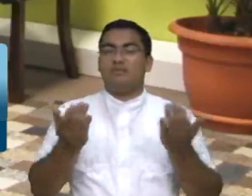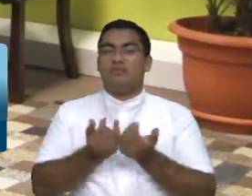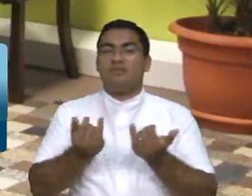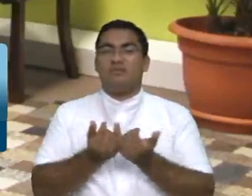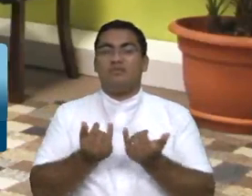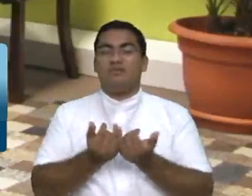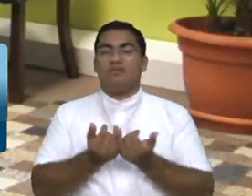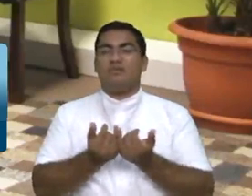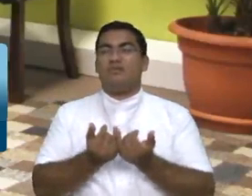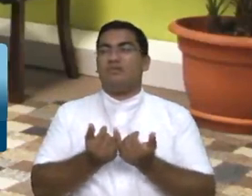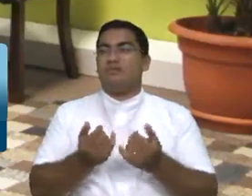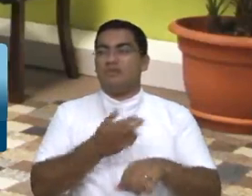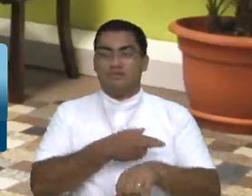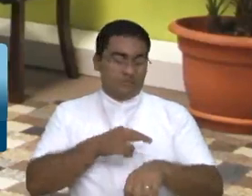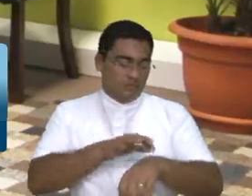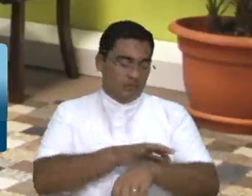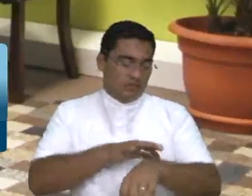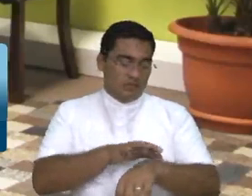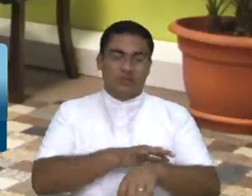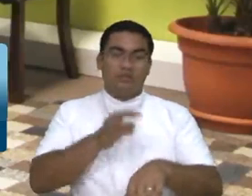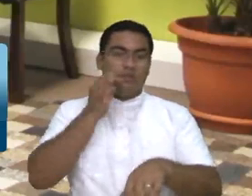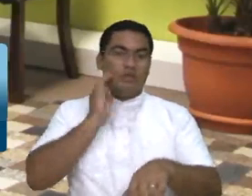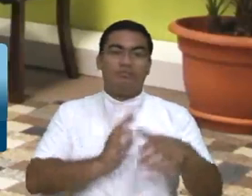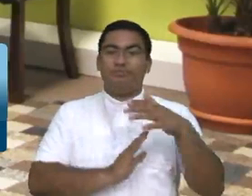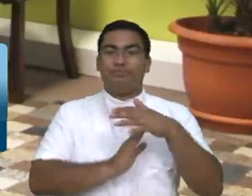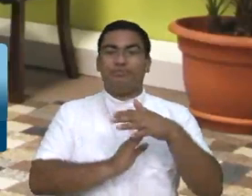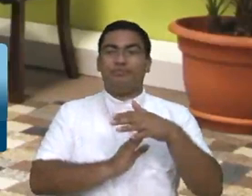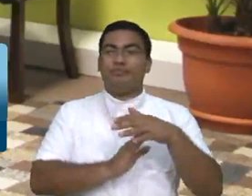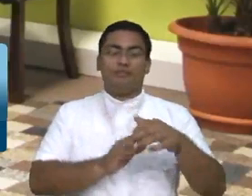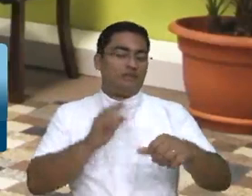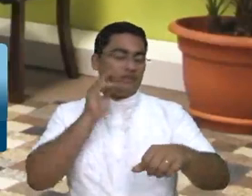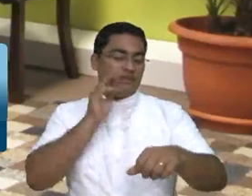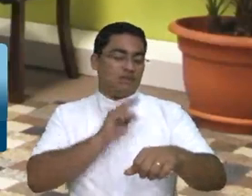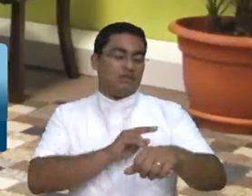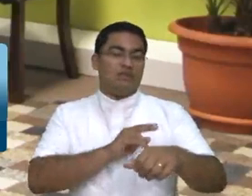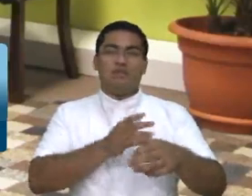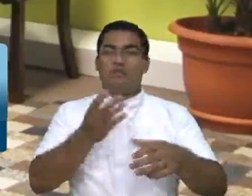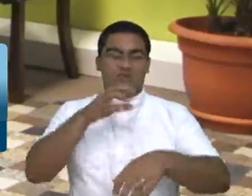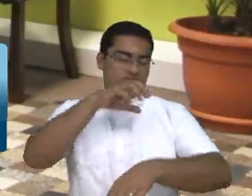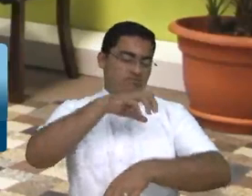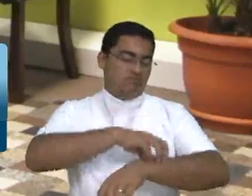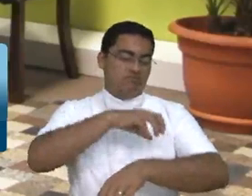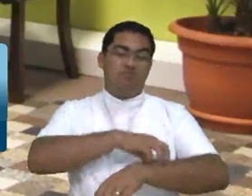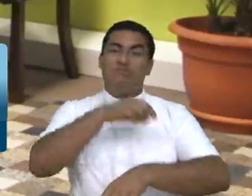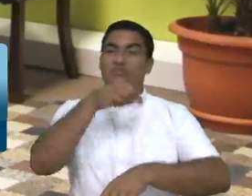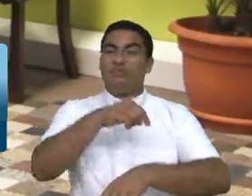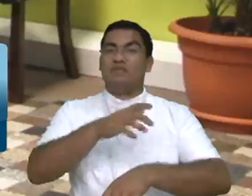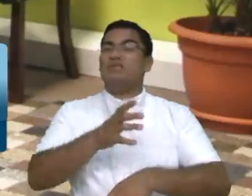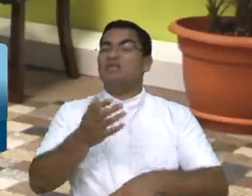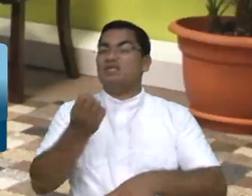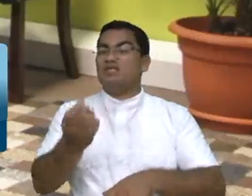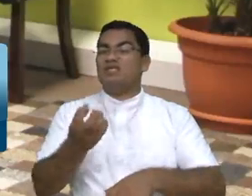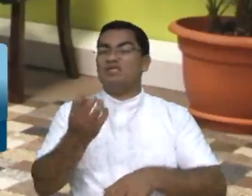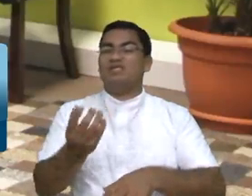es hemorragia, es una salida de sangre dentro del músculo, ¿verdad? Y lo que se mira es una bola que está hinchado ahí y doloroso, pues